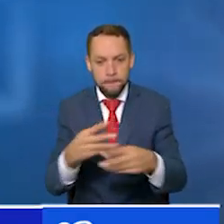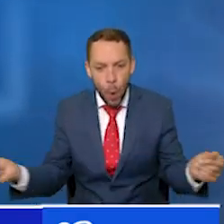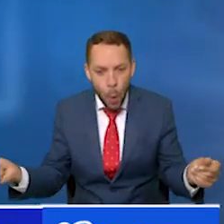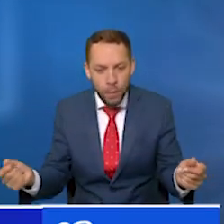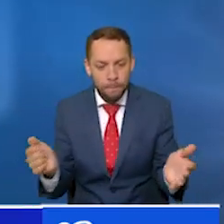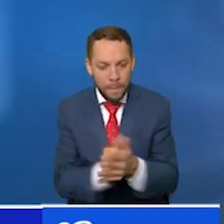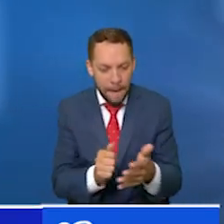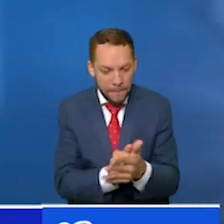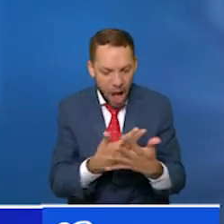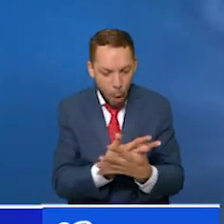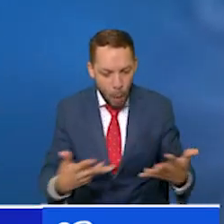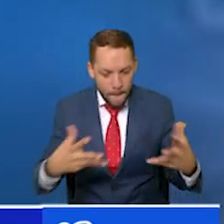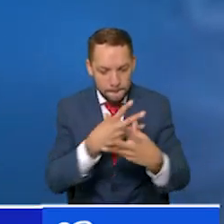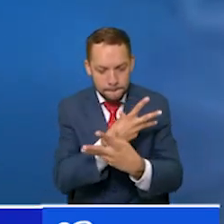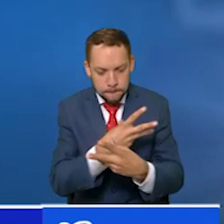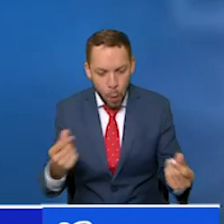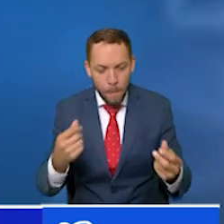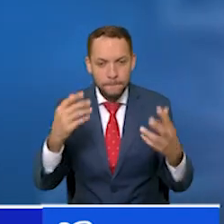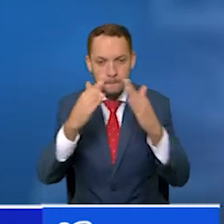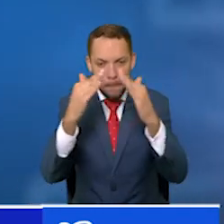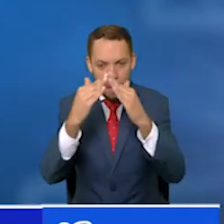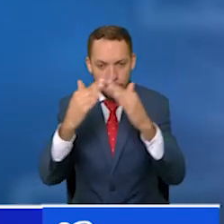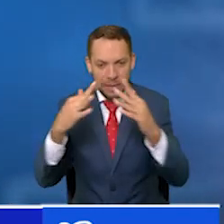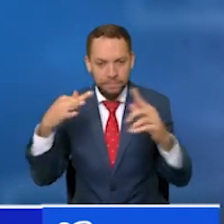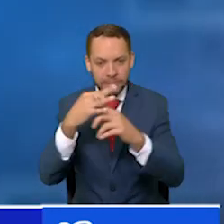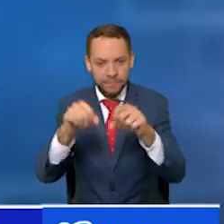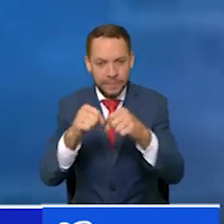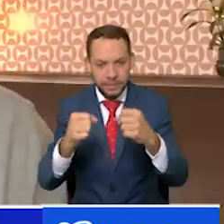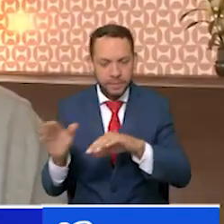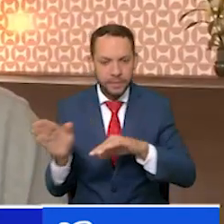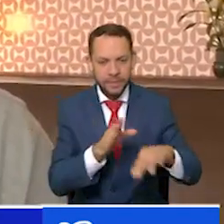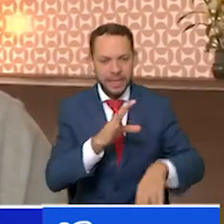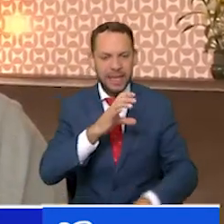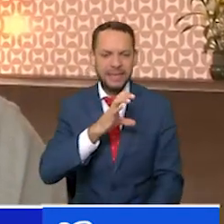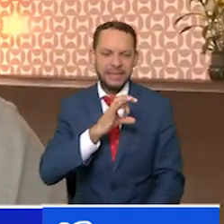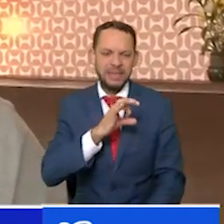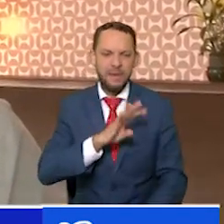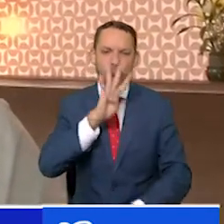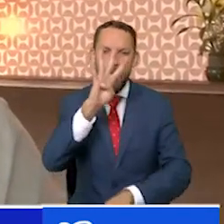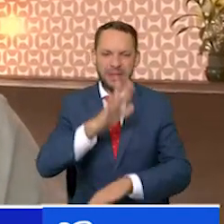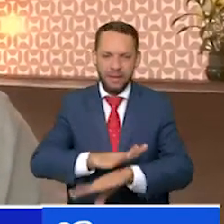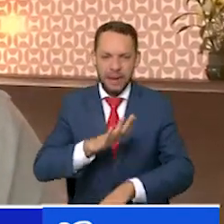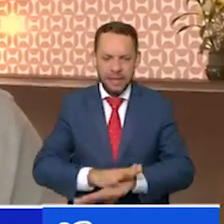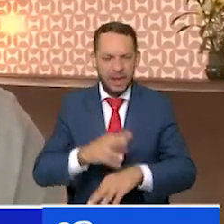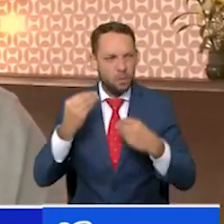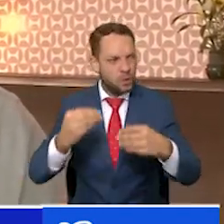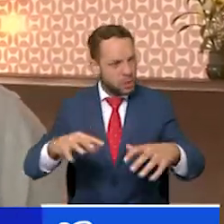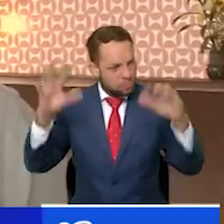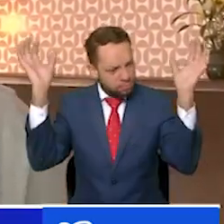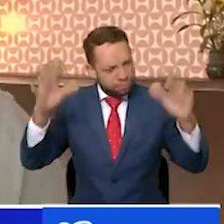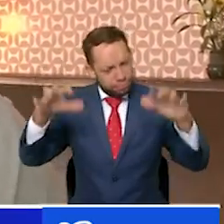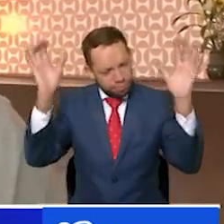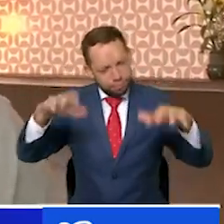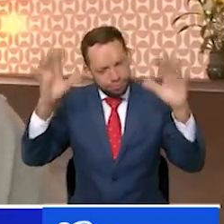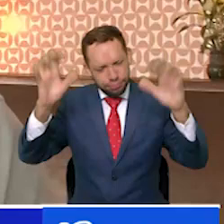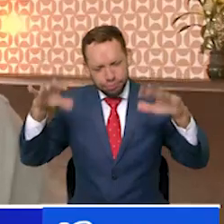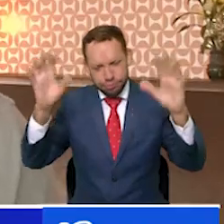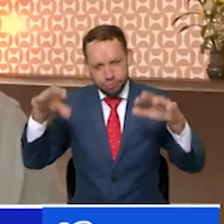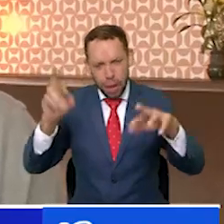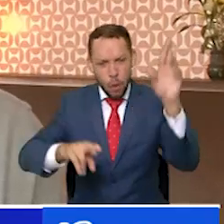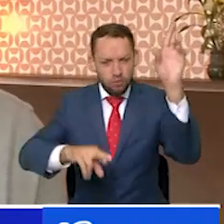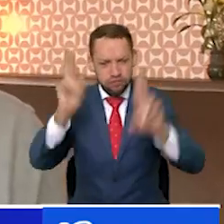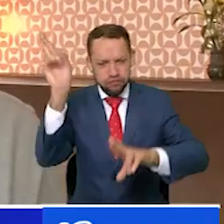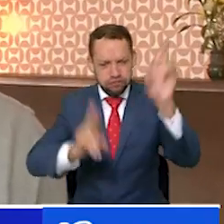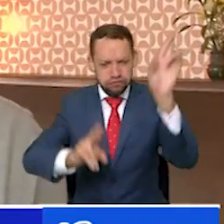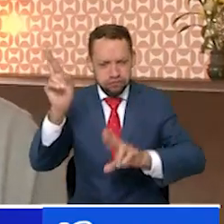destechamiento de sus casas el día sábado a las 4 de la tarde aproximadamente se presentó eh se presentaron Fuertes lluvias